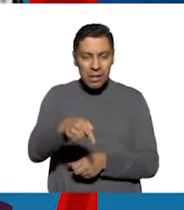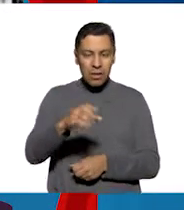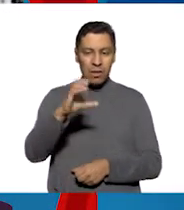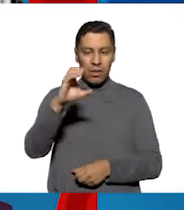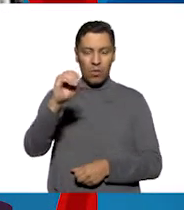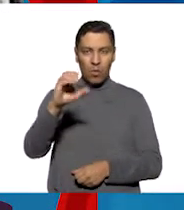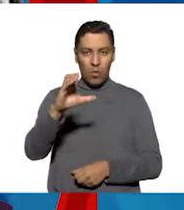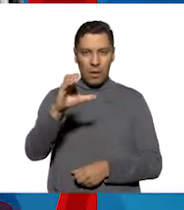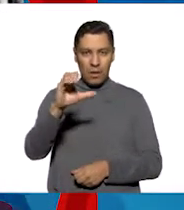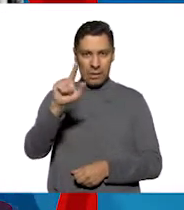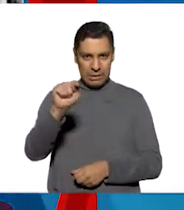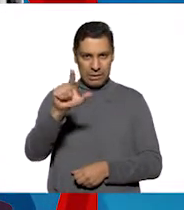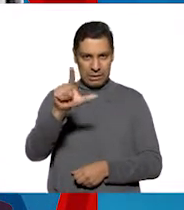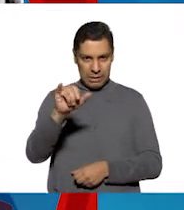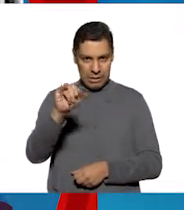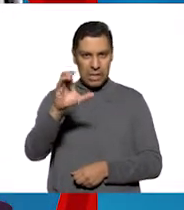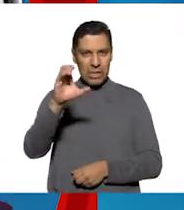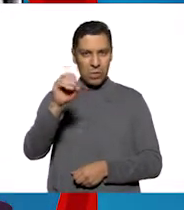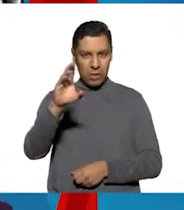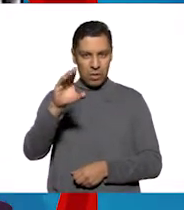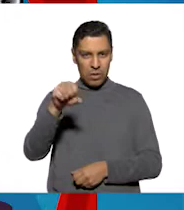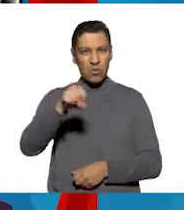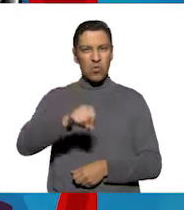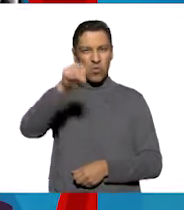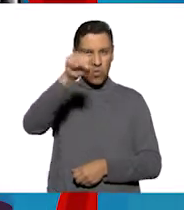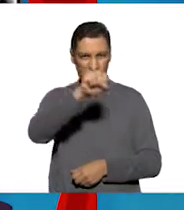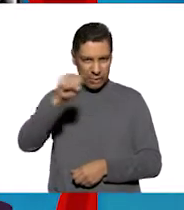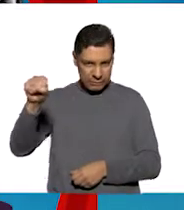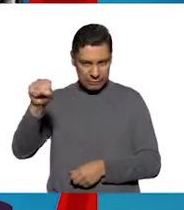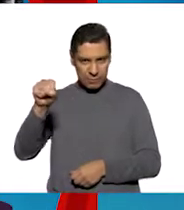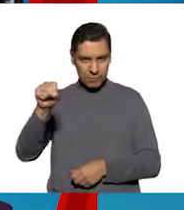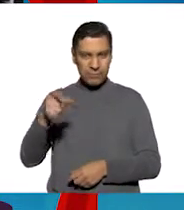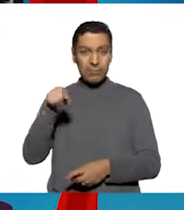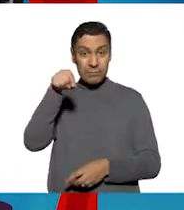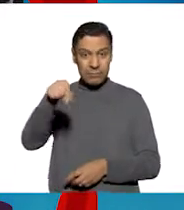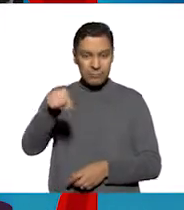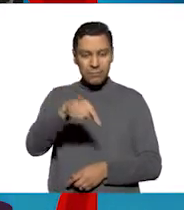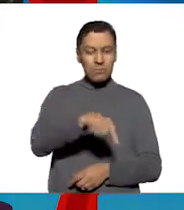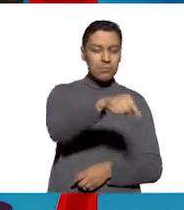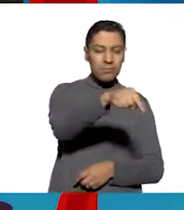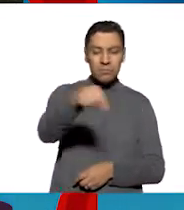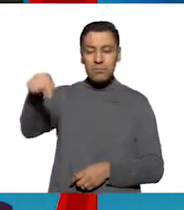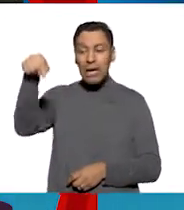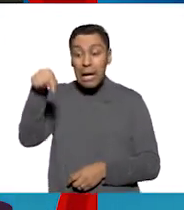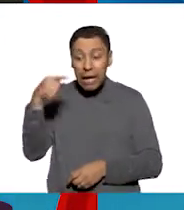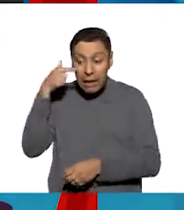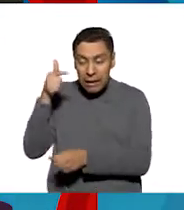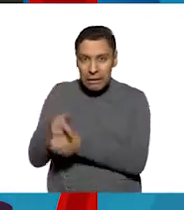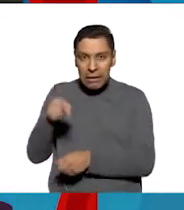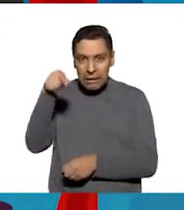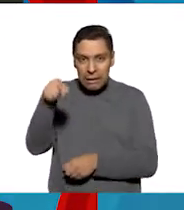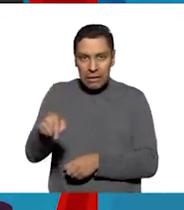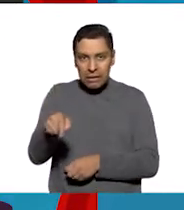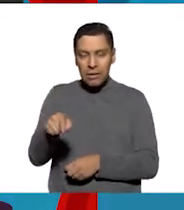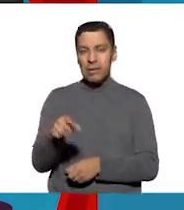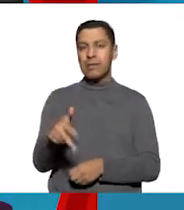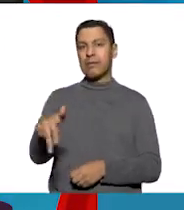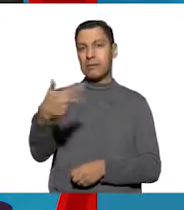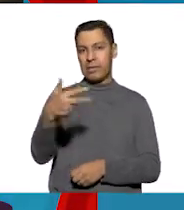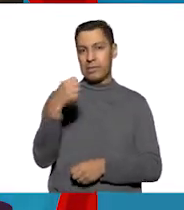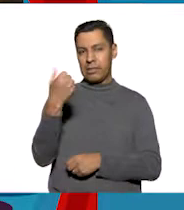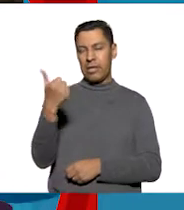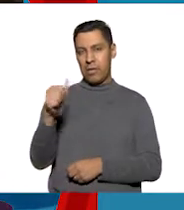el ángulo sureste del Zócalo. La Coatlicue fue encontrada el 13 de agosto de